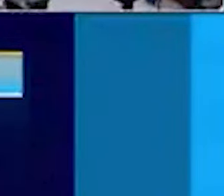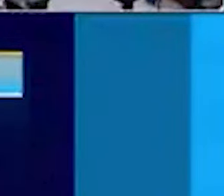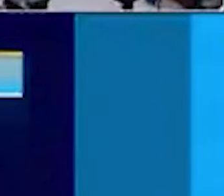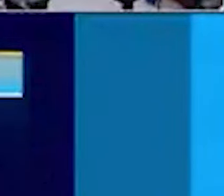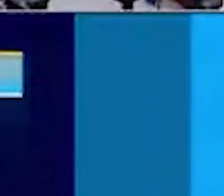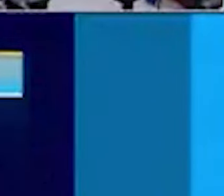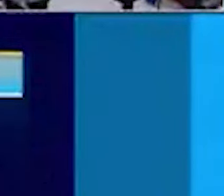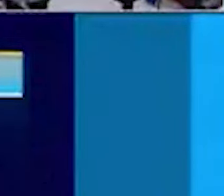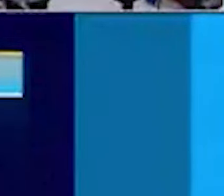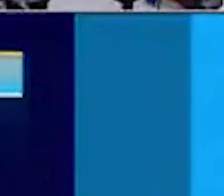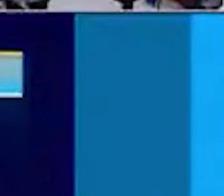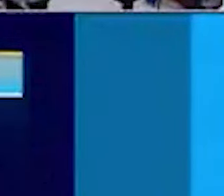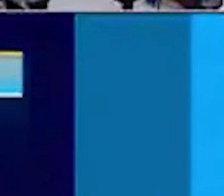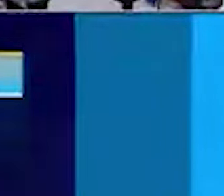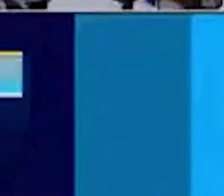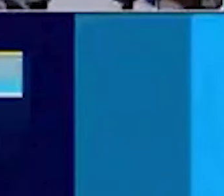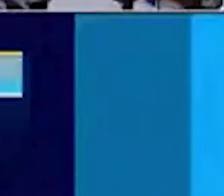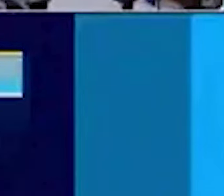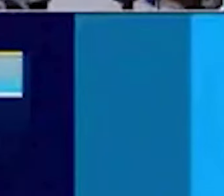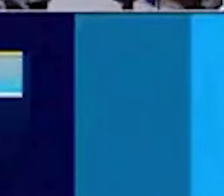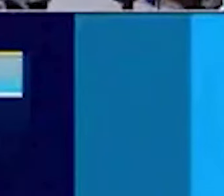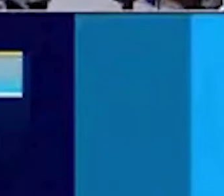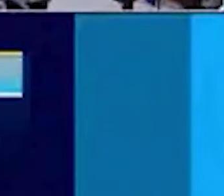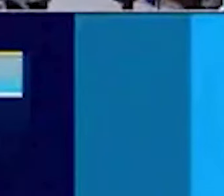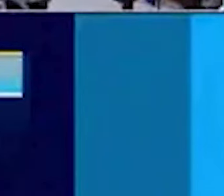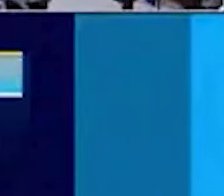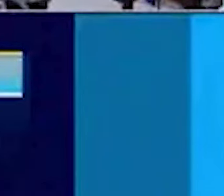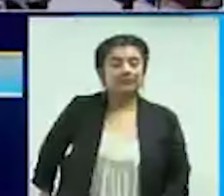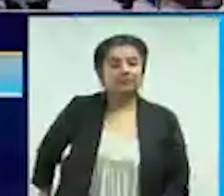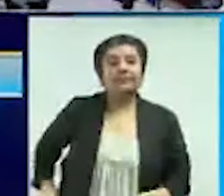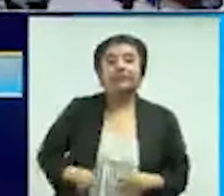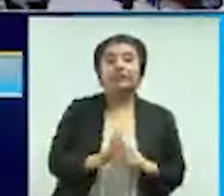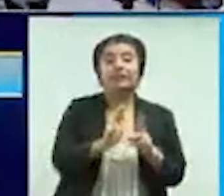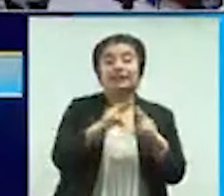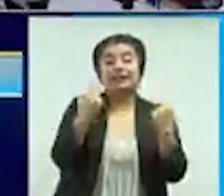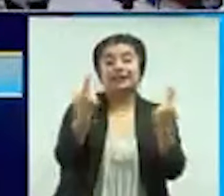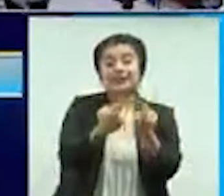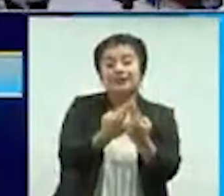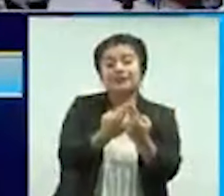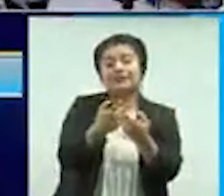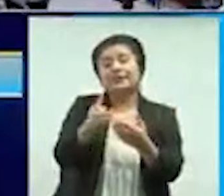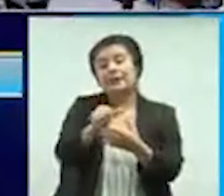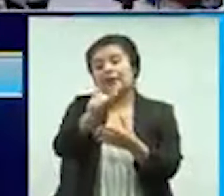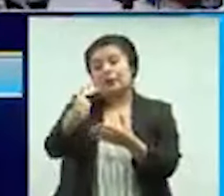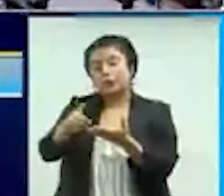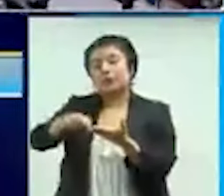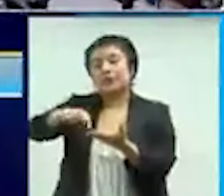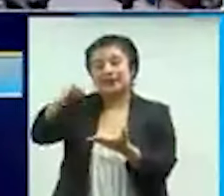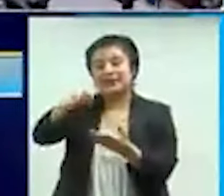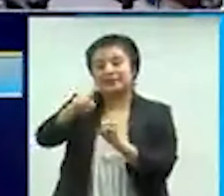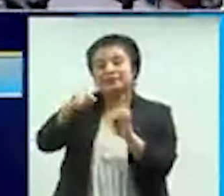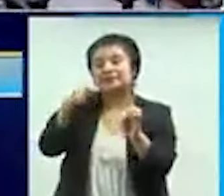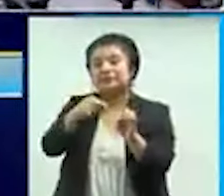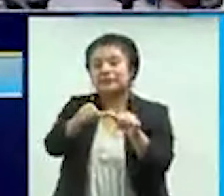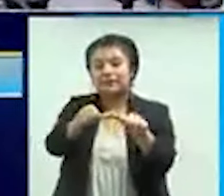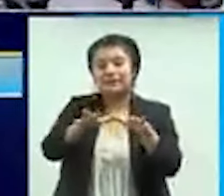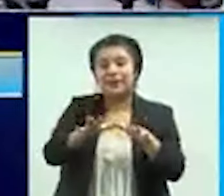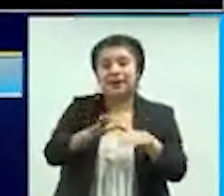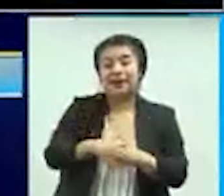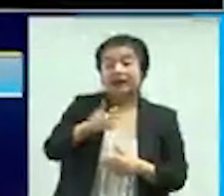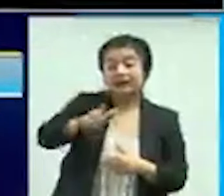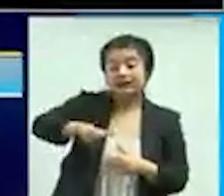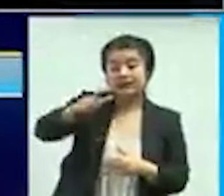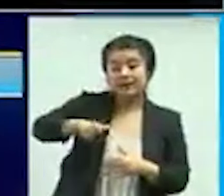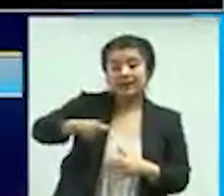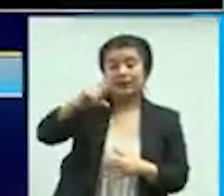punto segundo. Interpelación al ministro de Relaciones Exteriores, licenciado Carlos Ramiro Martínez Alvarado, solicitada por los